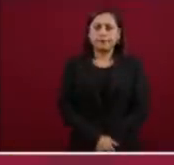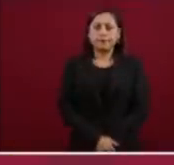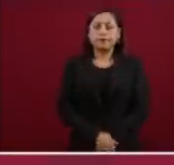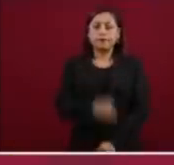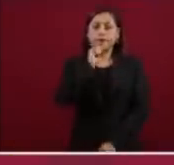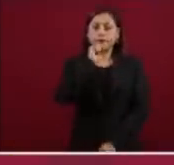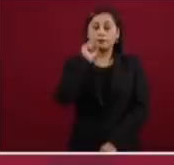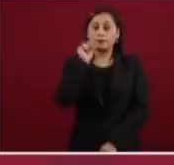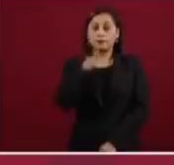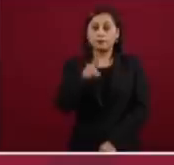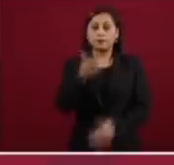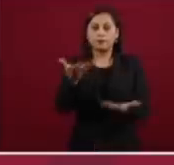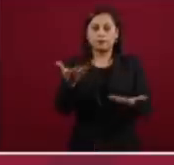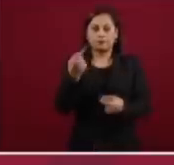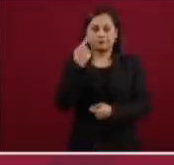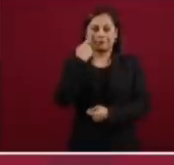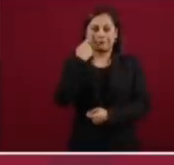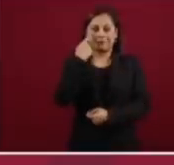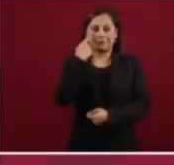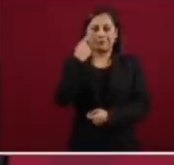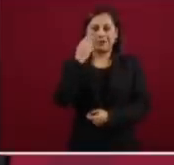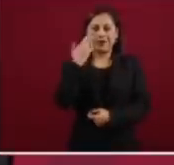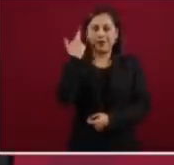cuáles fueron los resultados